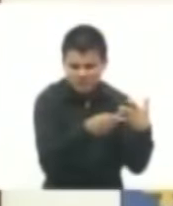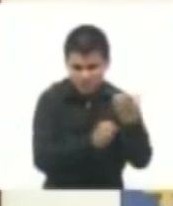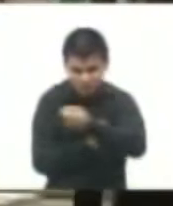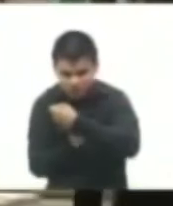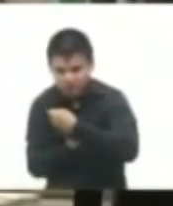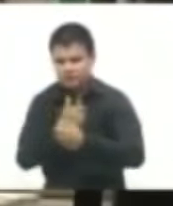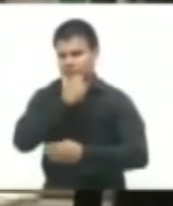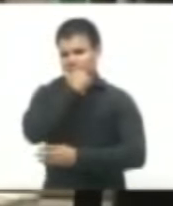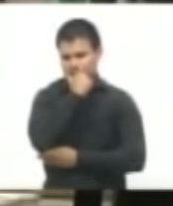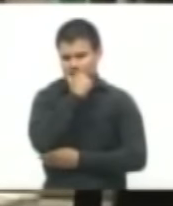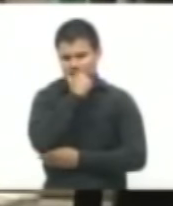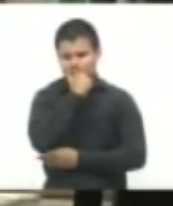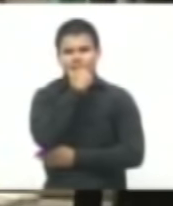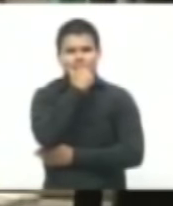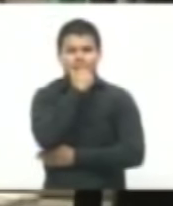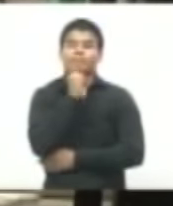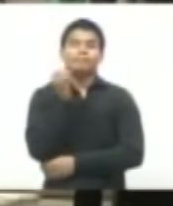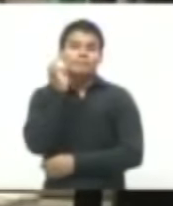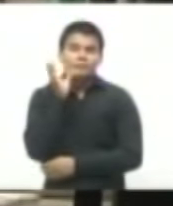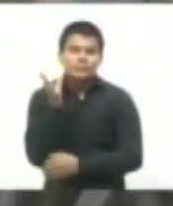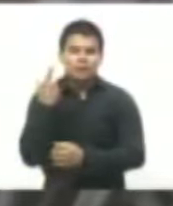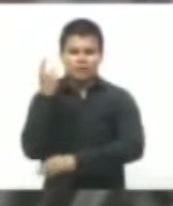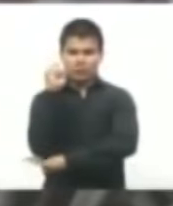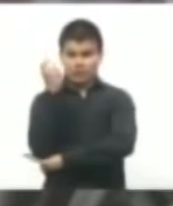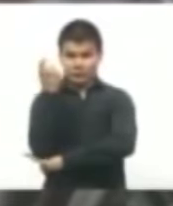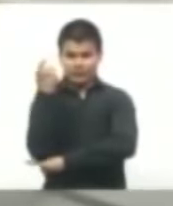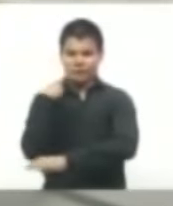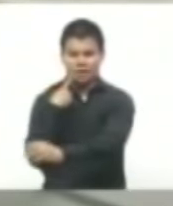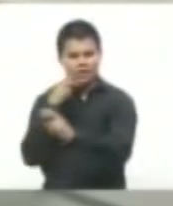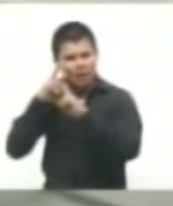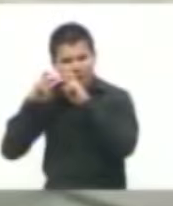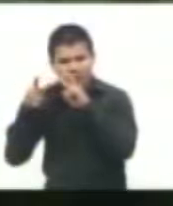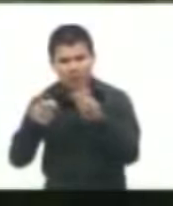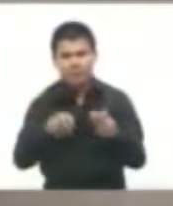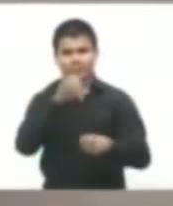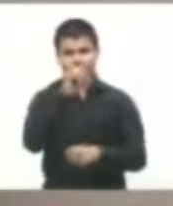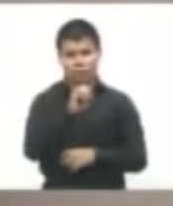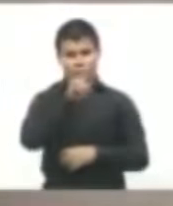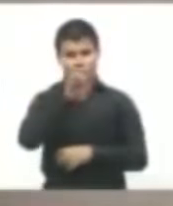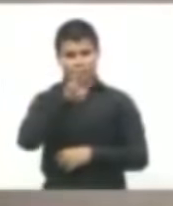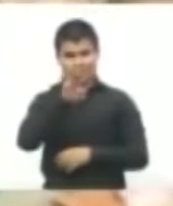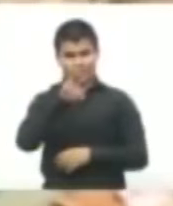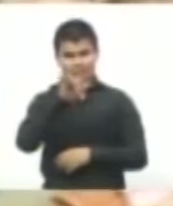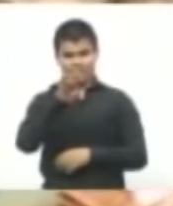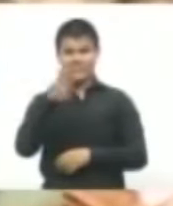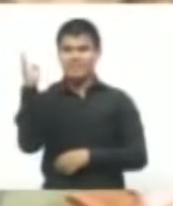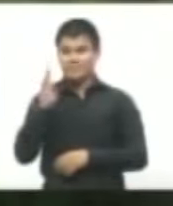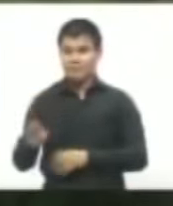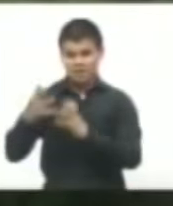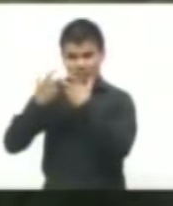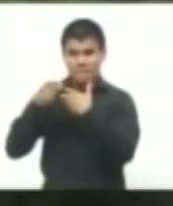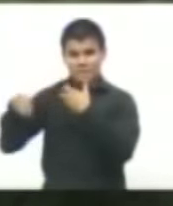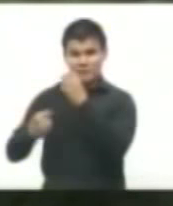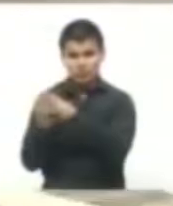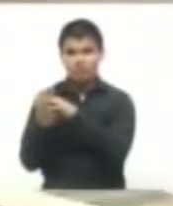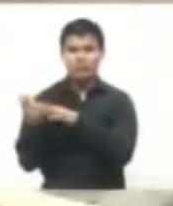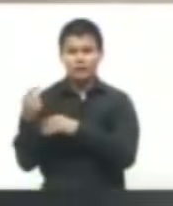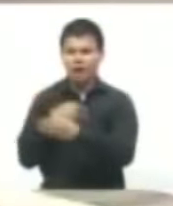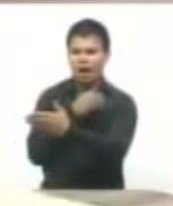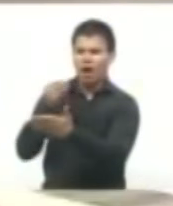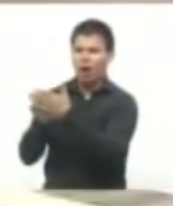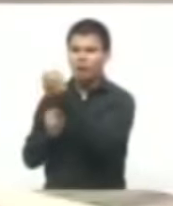investigación por parte de la Fiscalía, la cual tiene como hecho claro que por parte de Odebrecht se realizaron giros irregulares. Ahora el Consejo